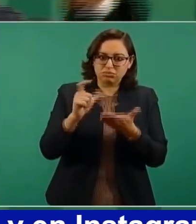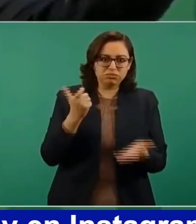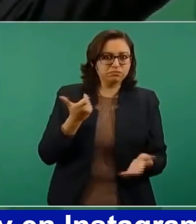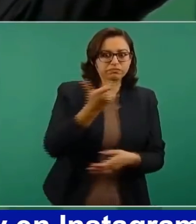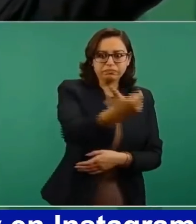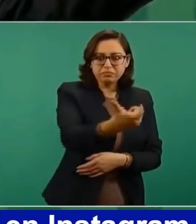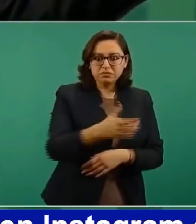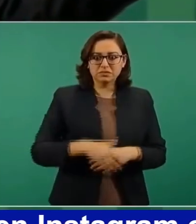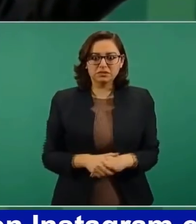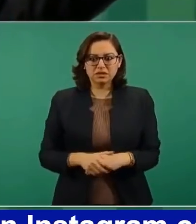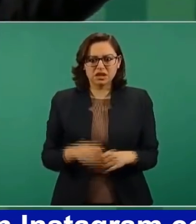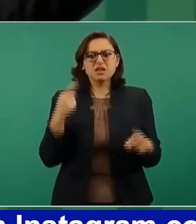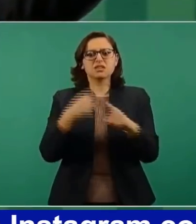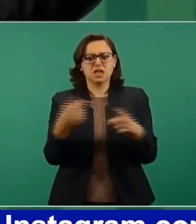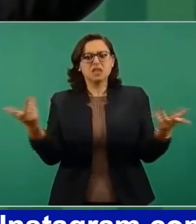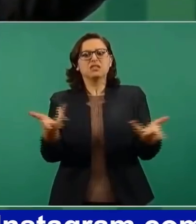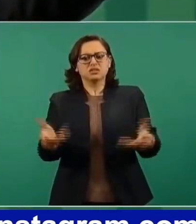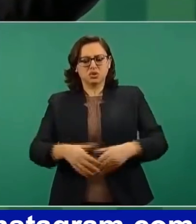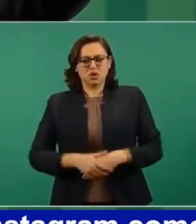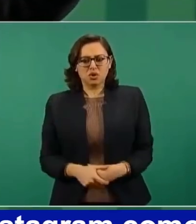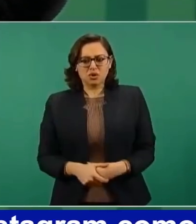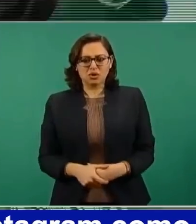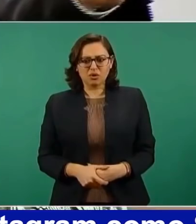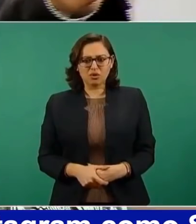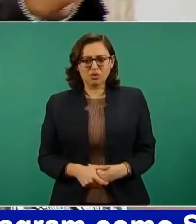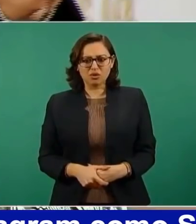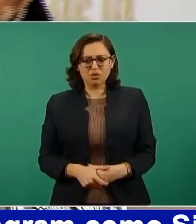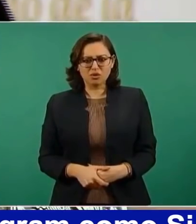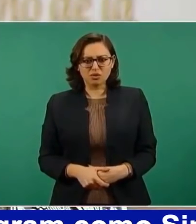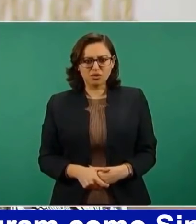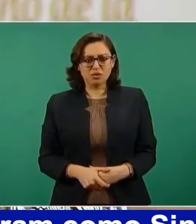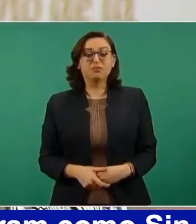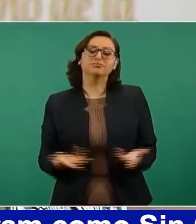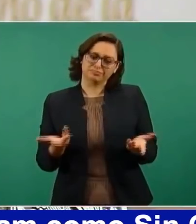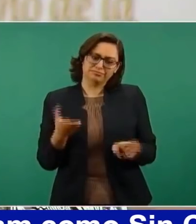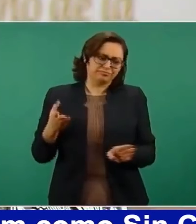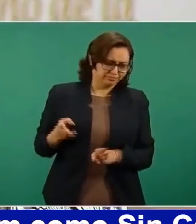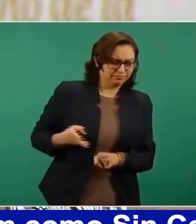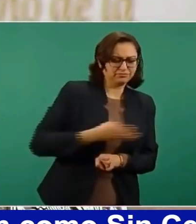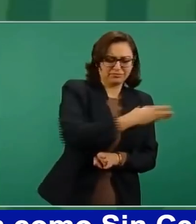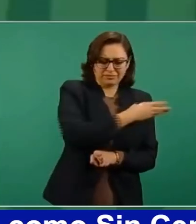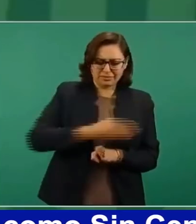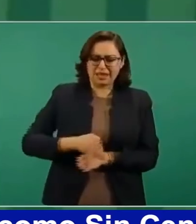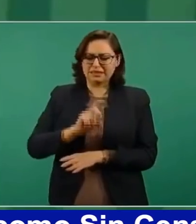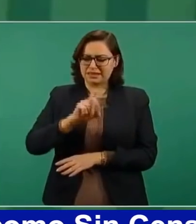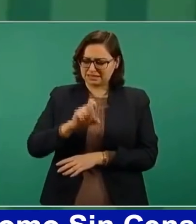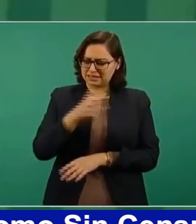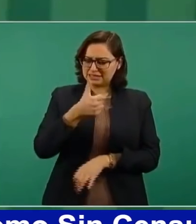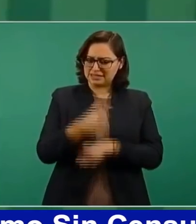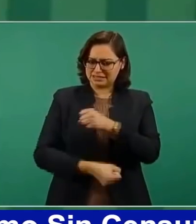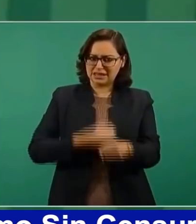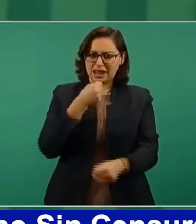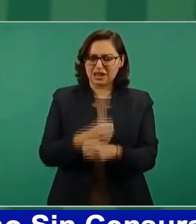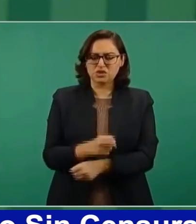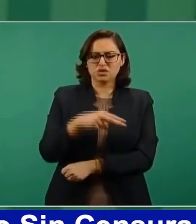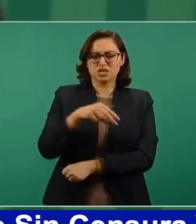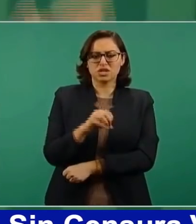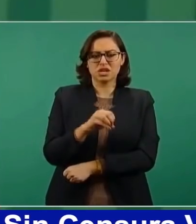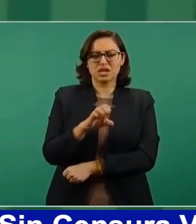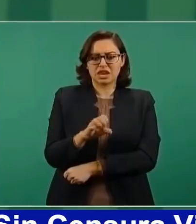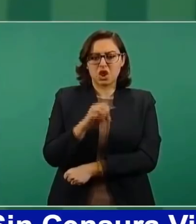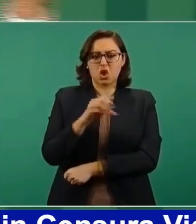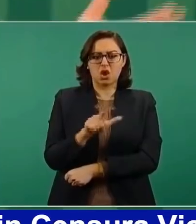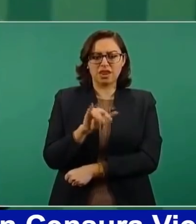Y todo esto fueron los 36 años de política neoliberal. Pero de